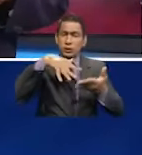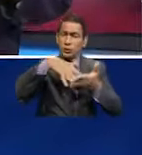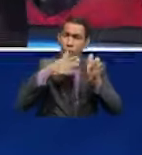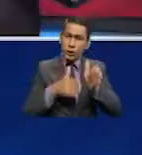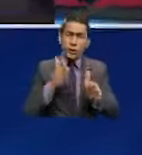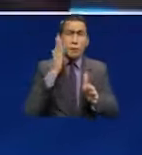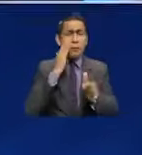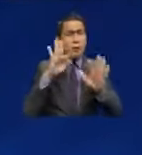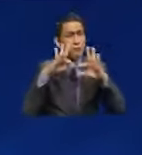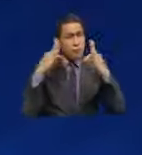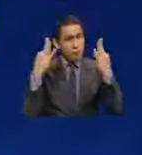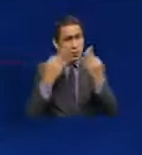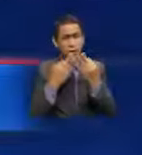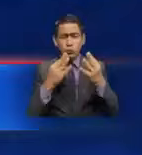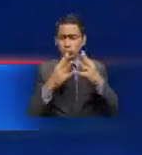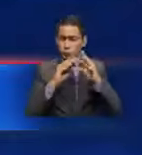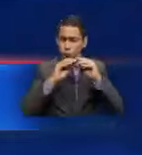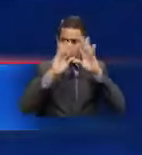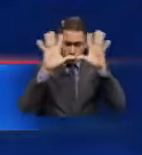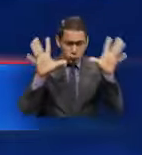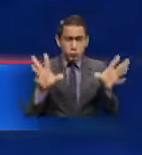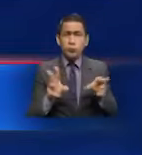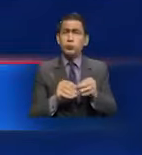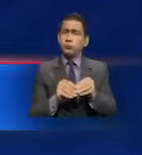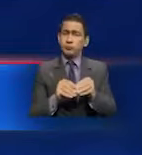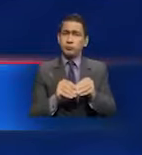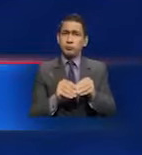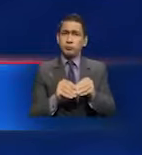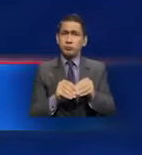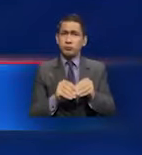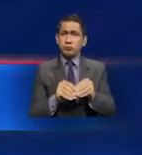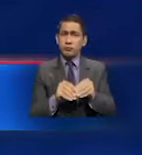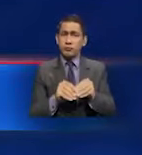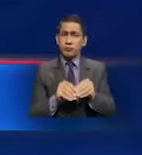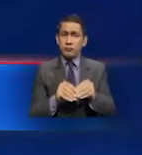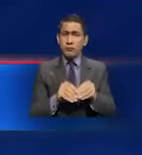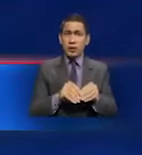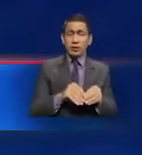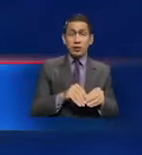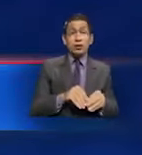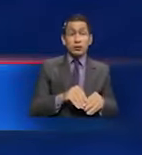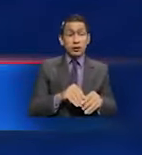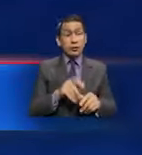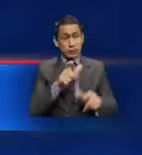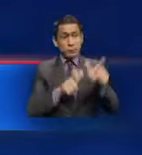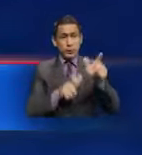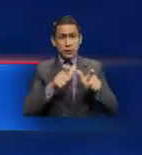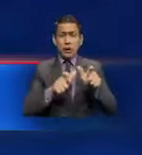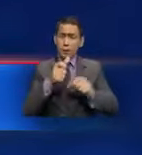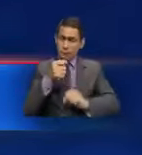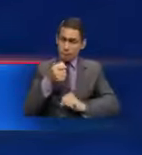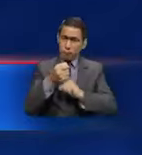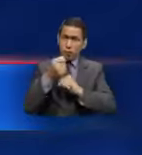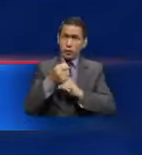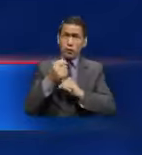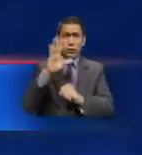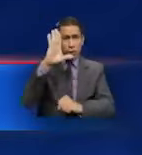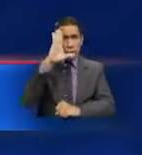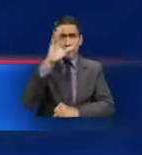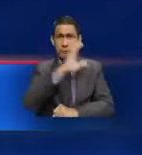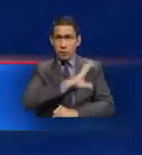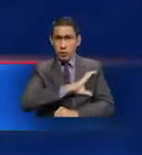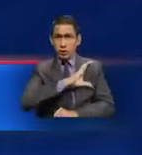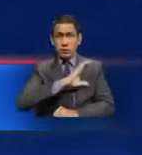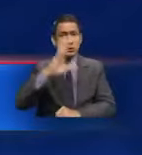familia, que se sacrifican día a día y están a favor de estos operativos para